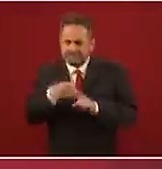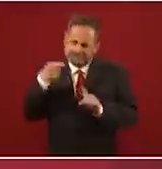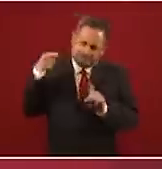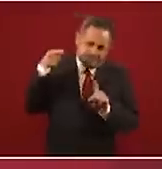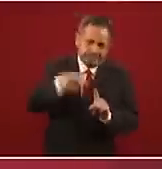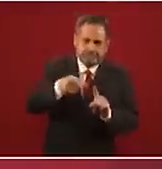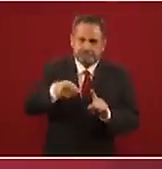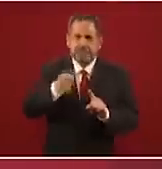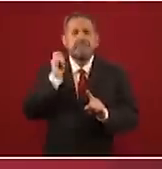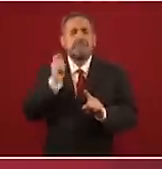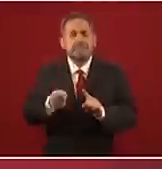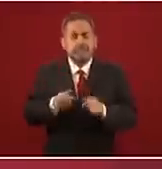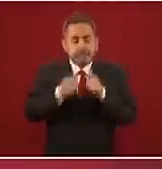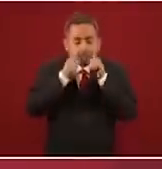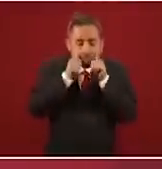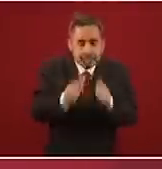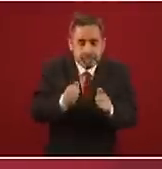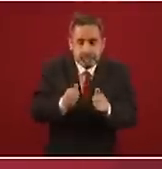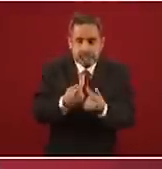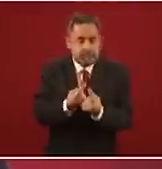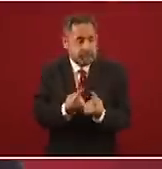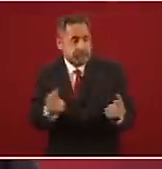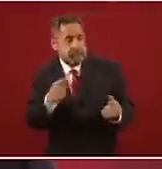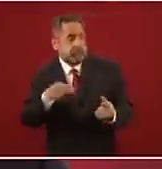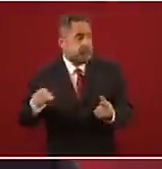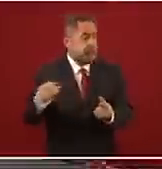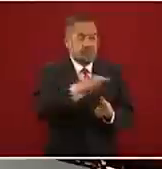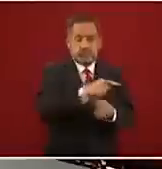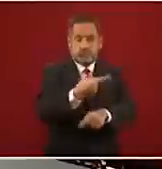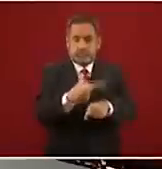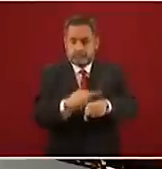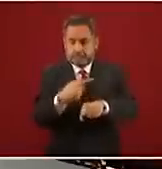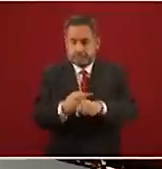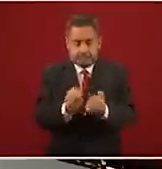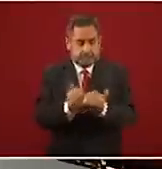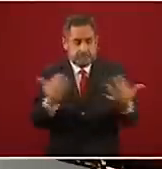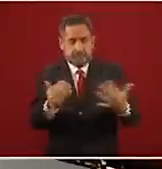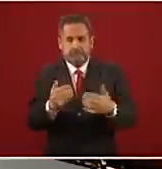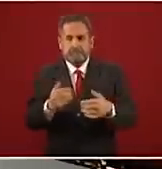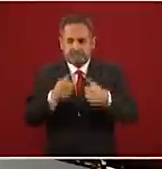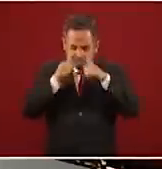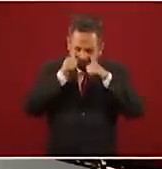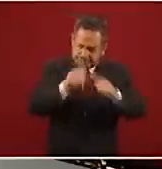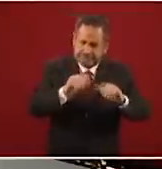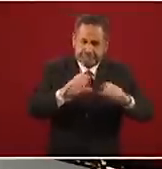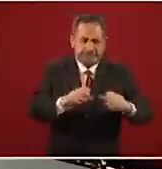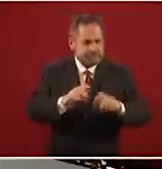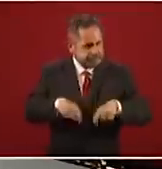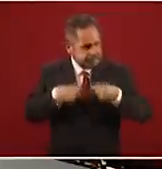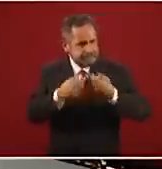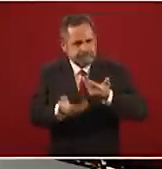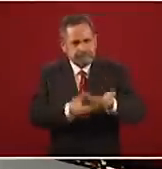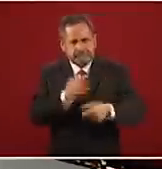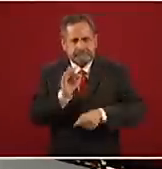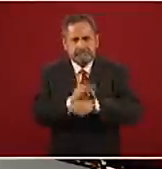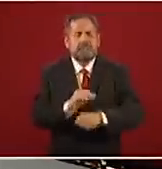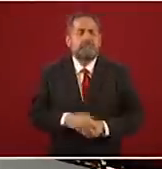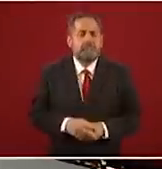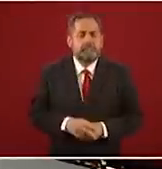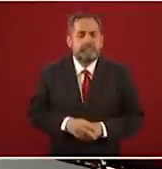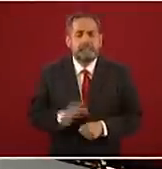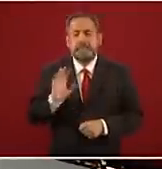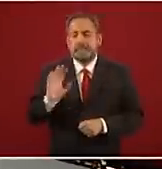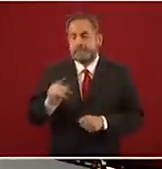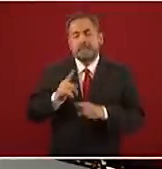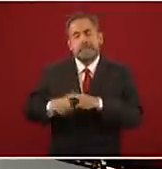la atención a nuestros enfermos y mejorar los servicios en ese sentido. Para ello hemos desplegado